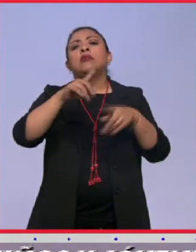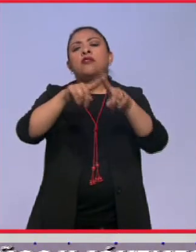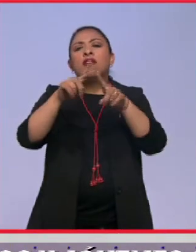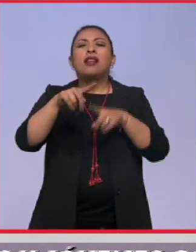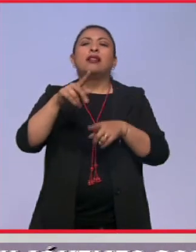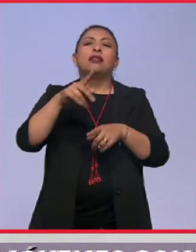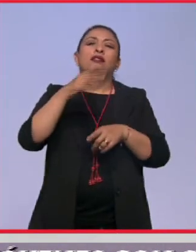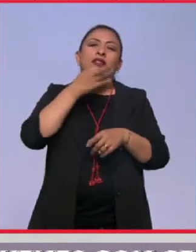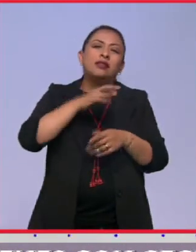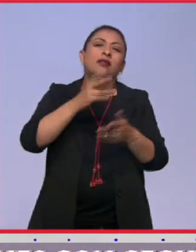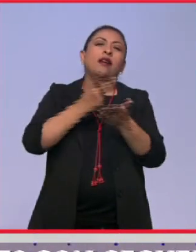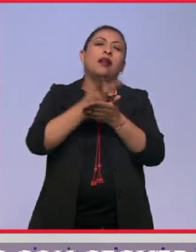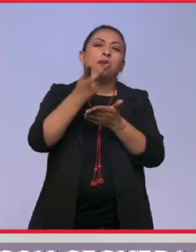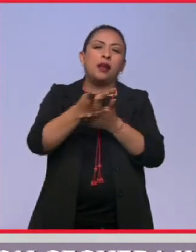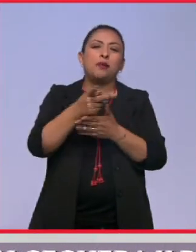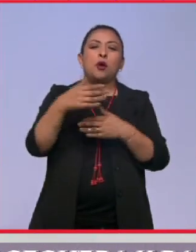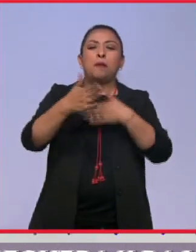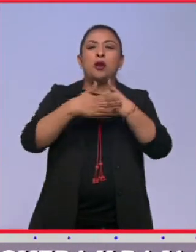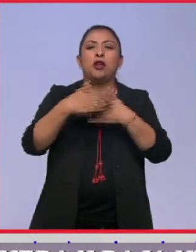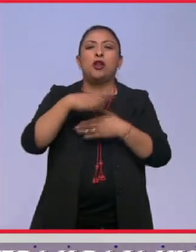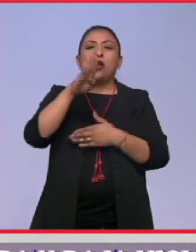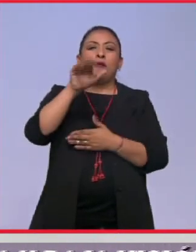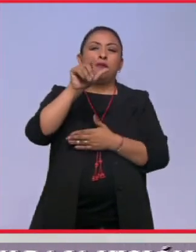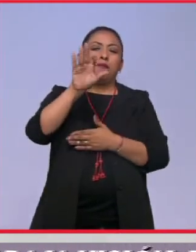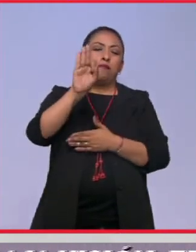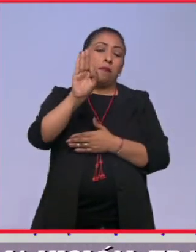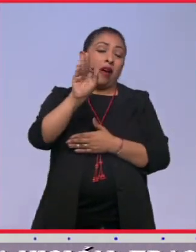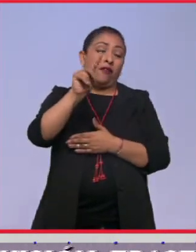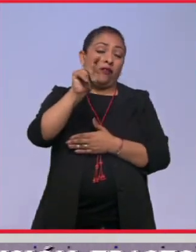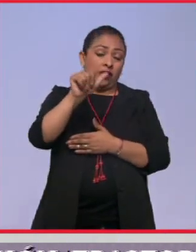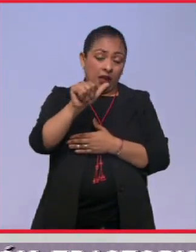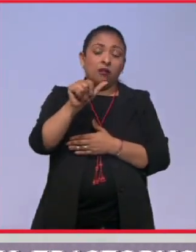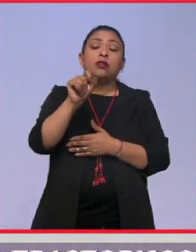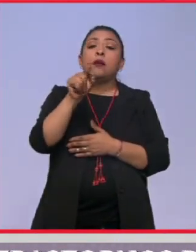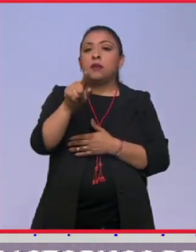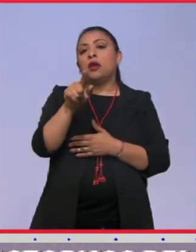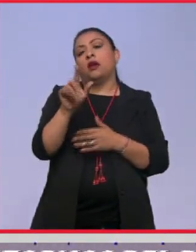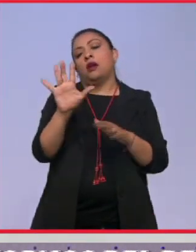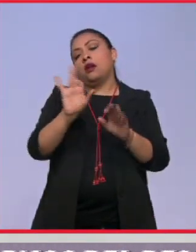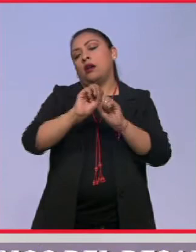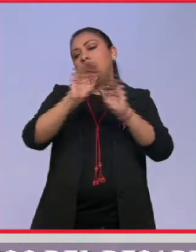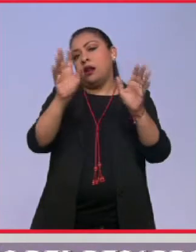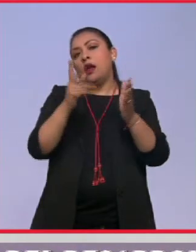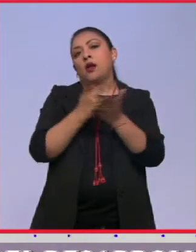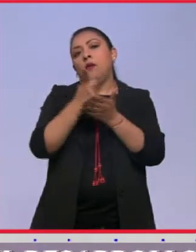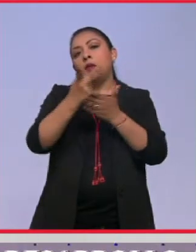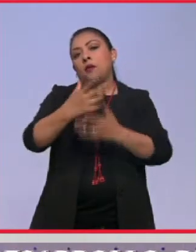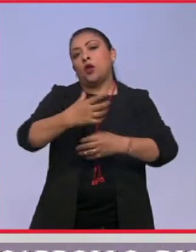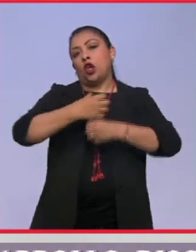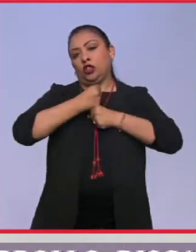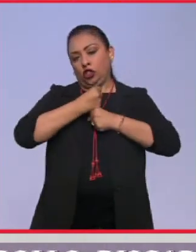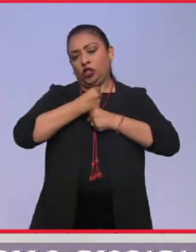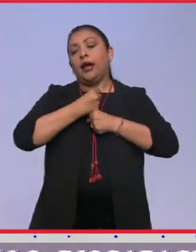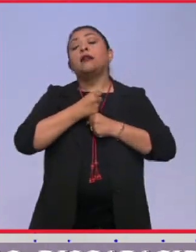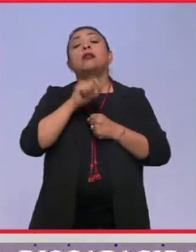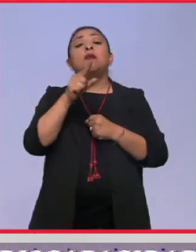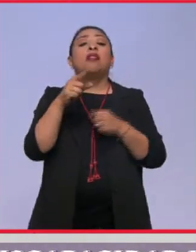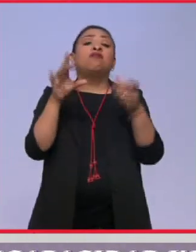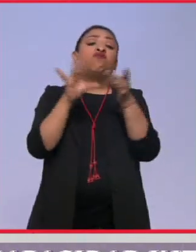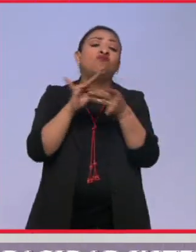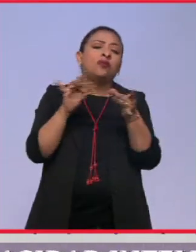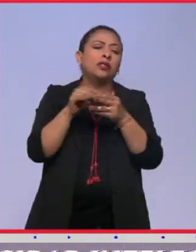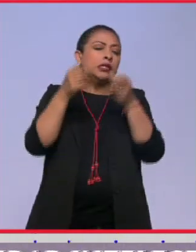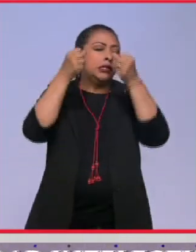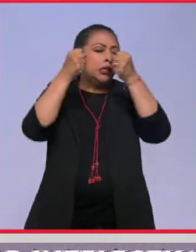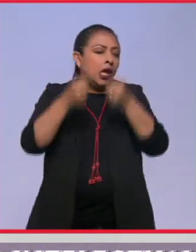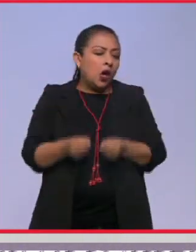de premios, ¿no? Vienen los BAFTA muy pronto, y por supuesto que van a estar presentes en los premios Oscar. Efectivamente, y en los discursos no